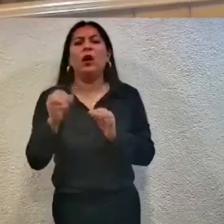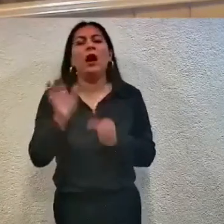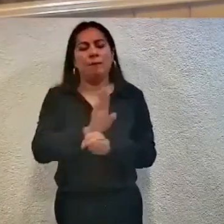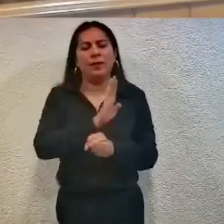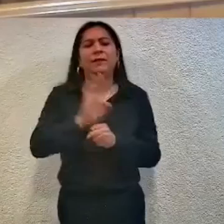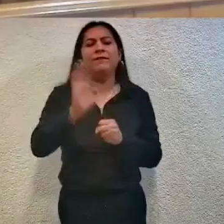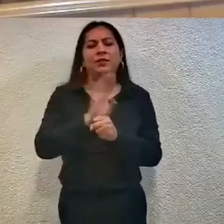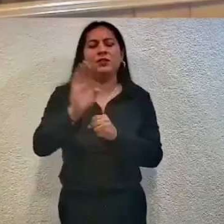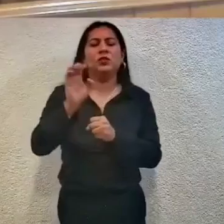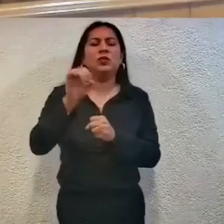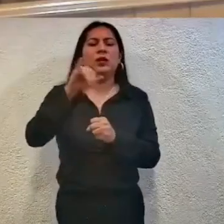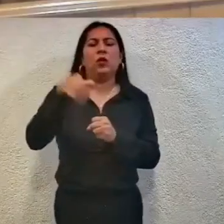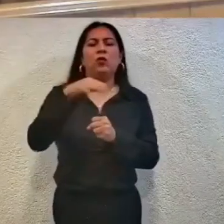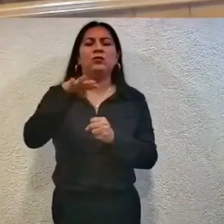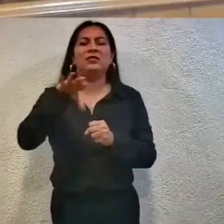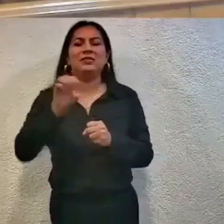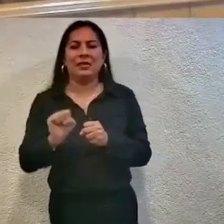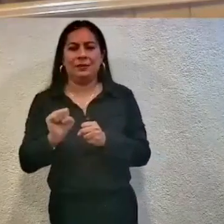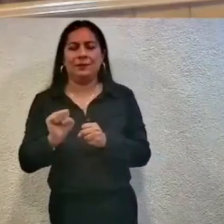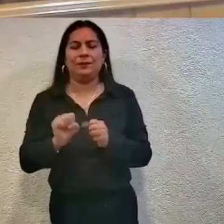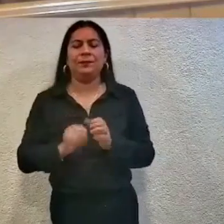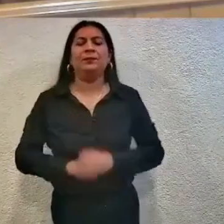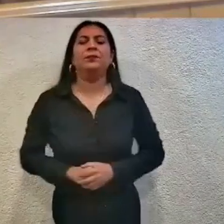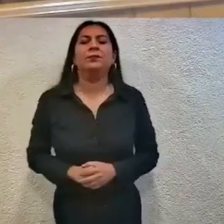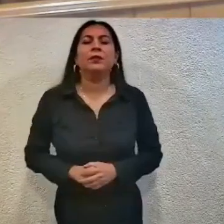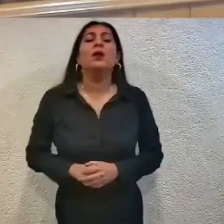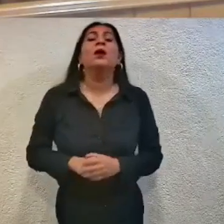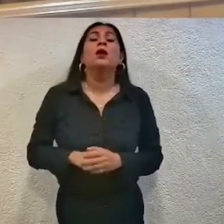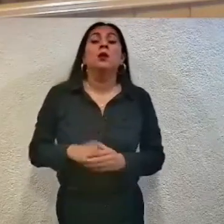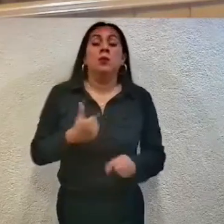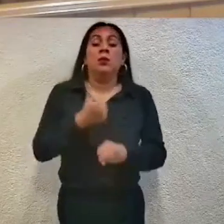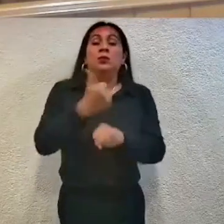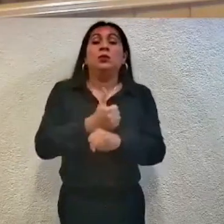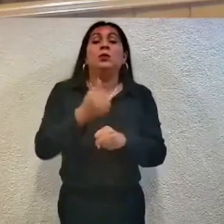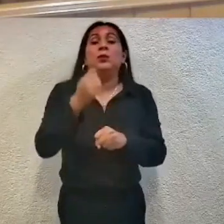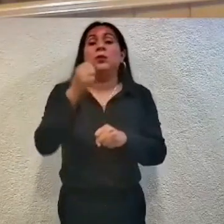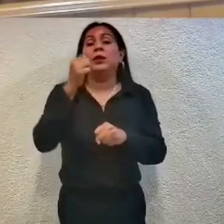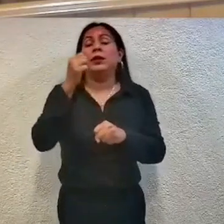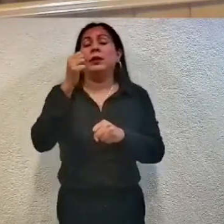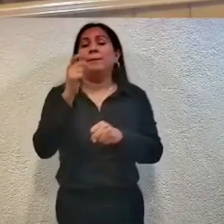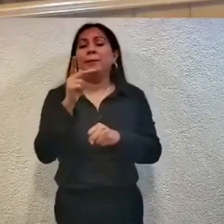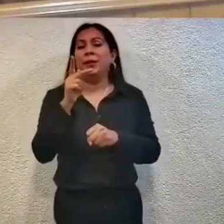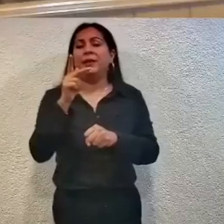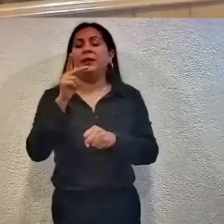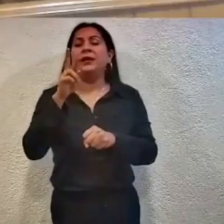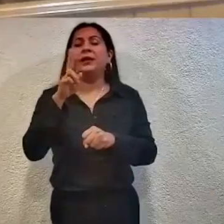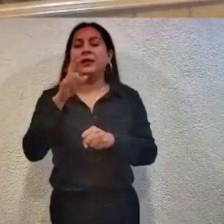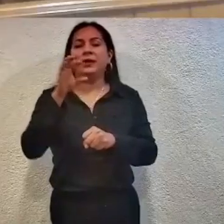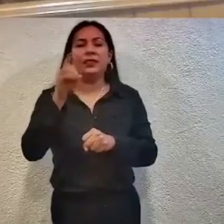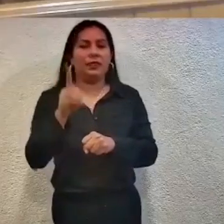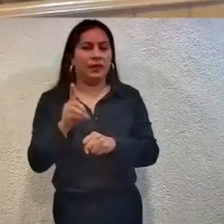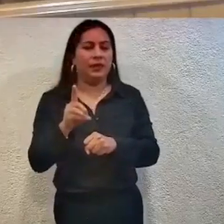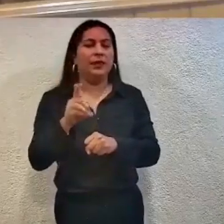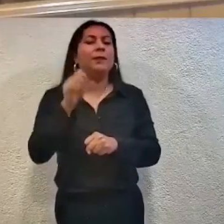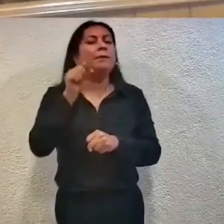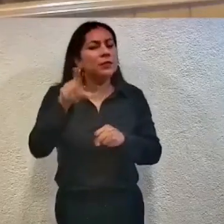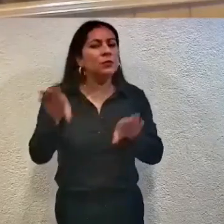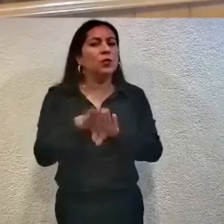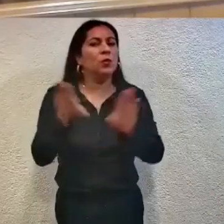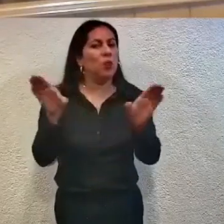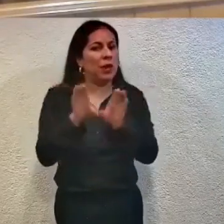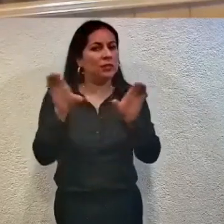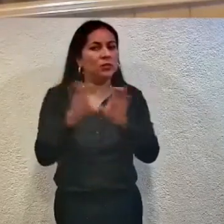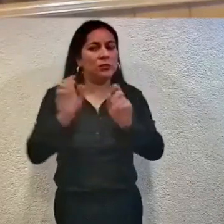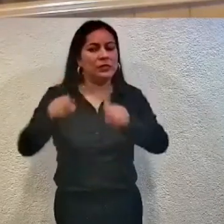Isidoro Montes de Oca Guerrero a favor del ciudadano José Francisco Suazo Espino, postulado por el Partido de la Revolución